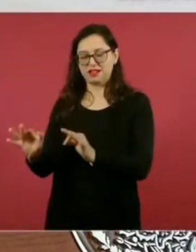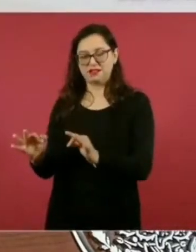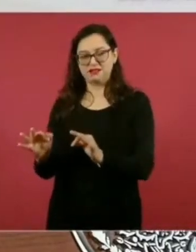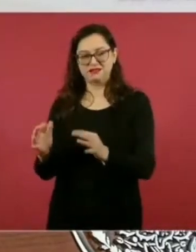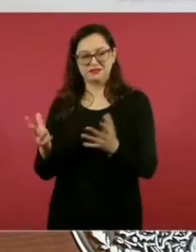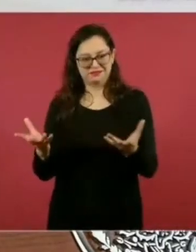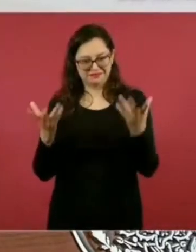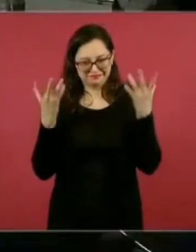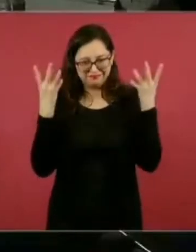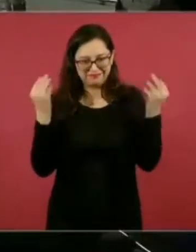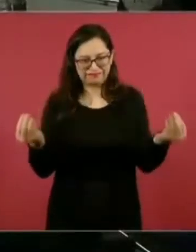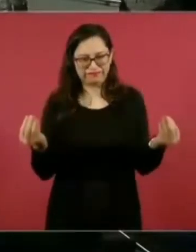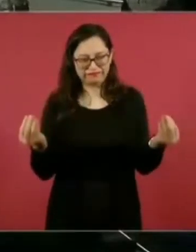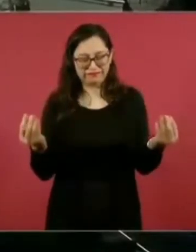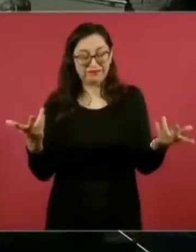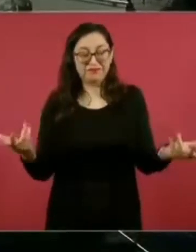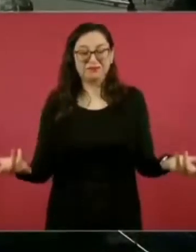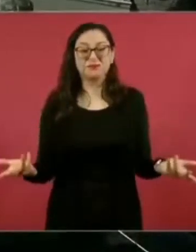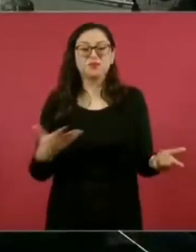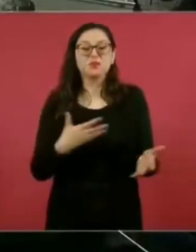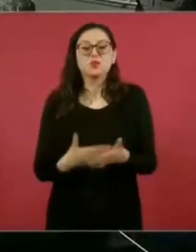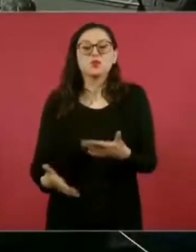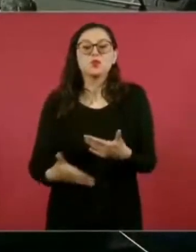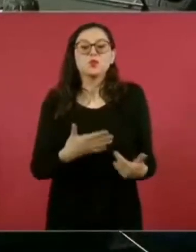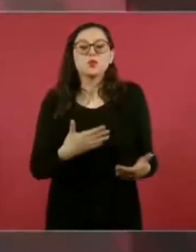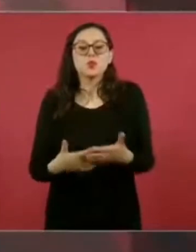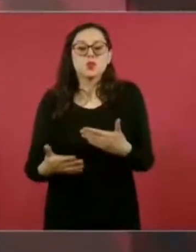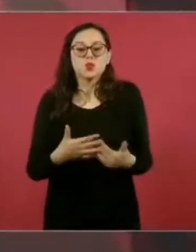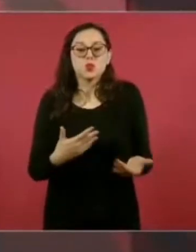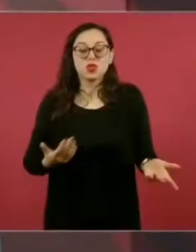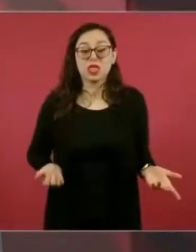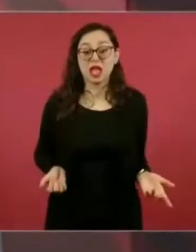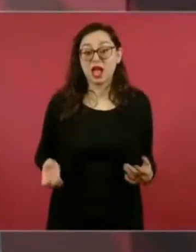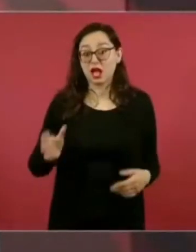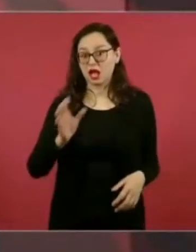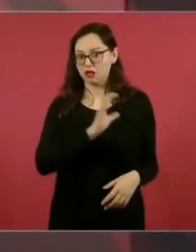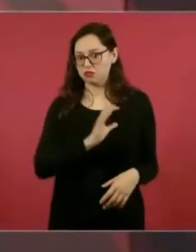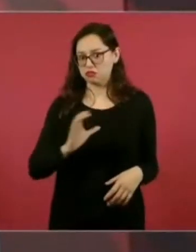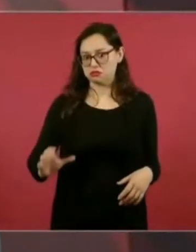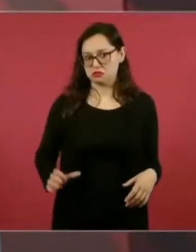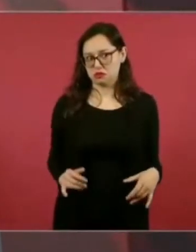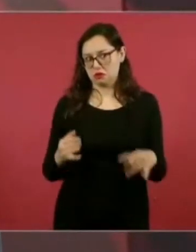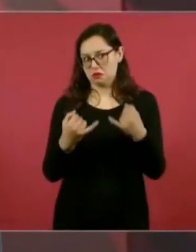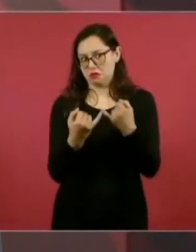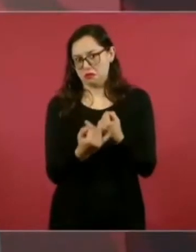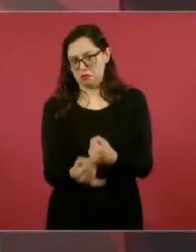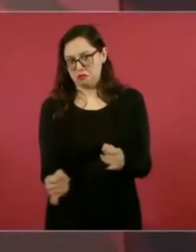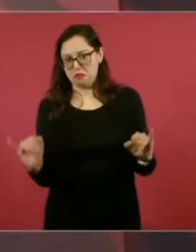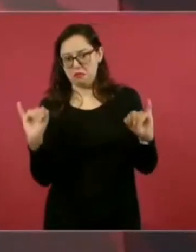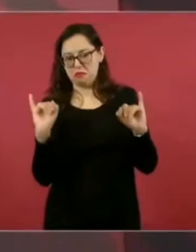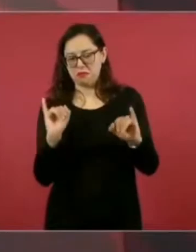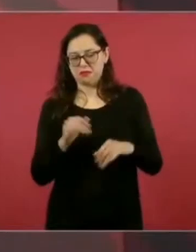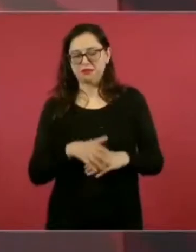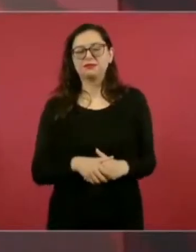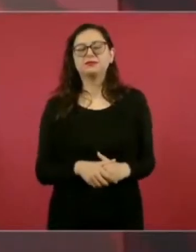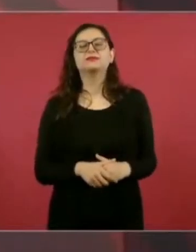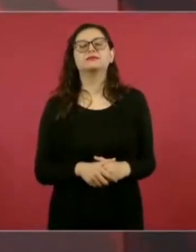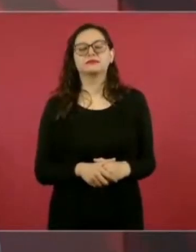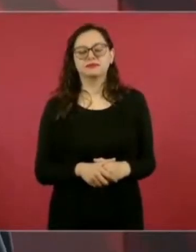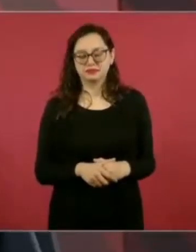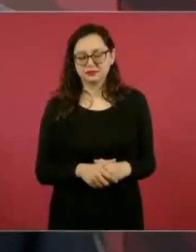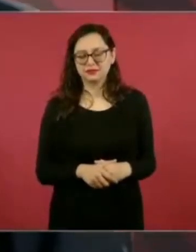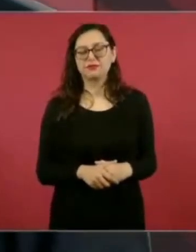¿Se acuerdan las modas, ¿no?, de las candidaturas independientes, ¿sí?, de